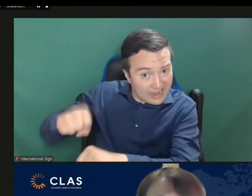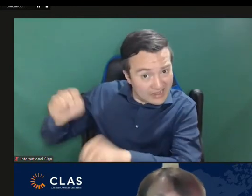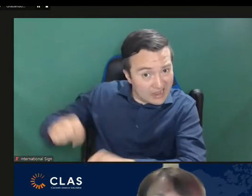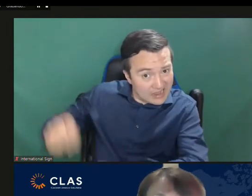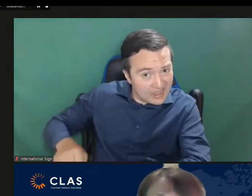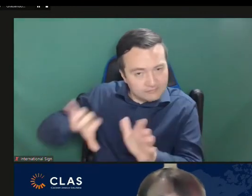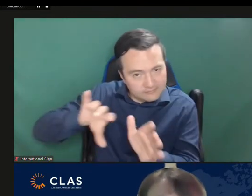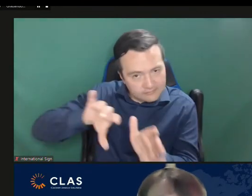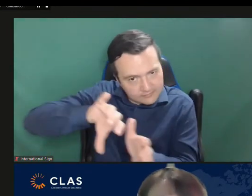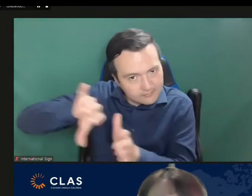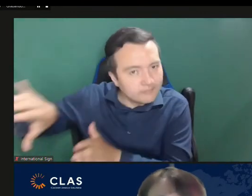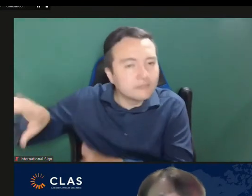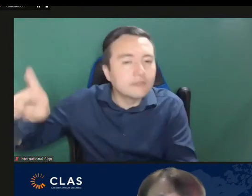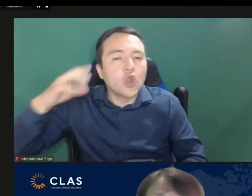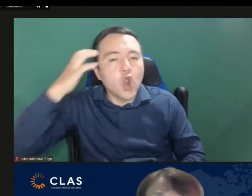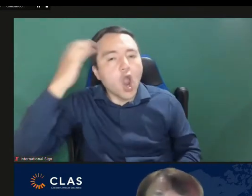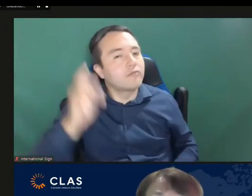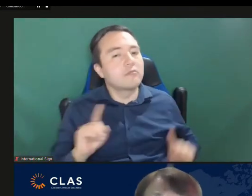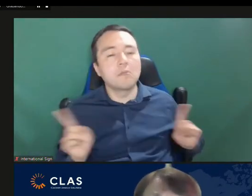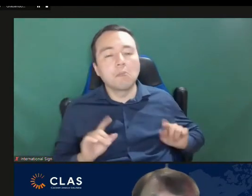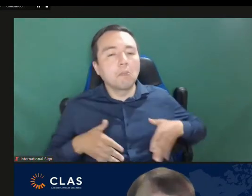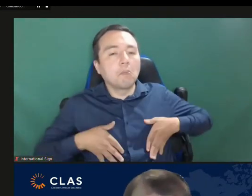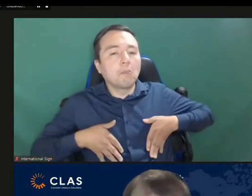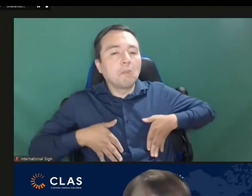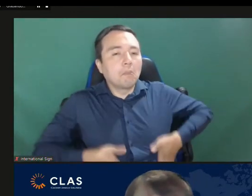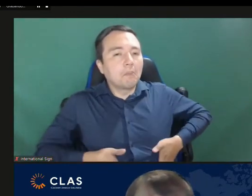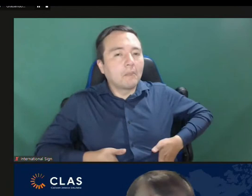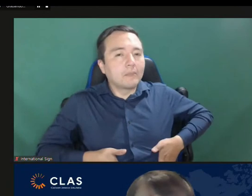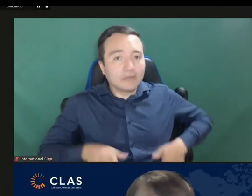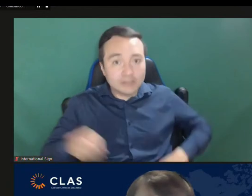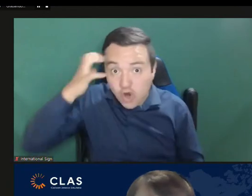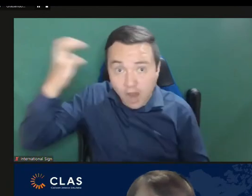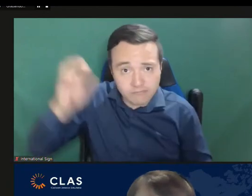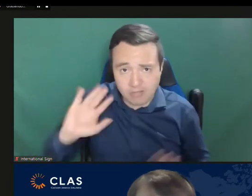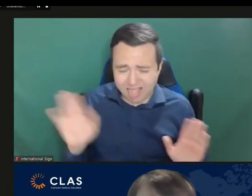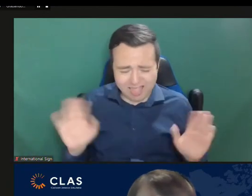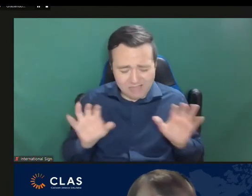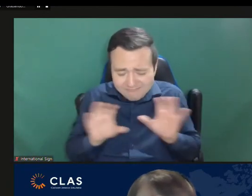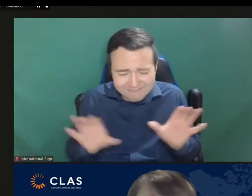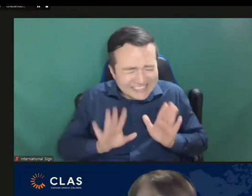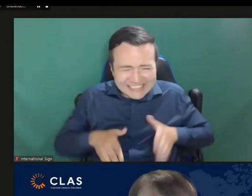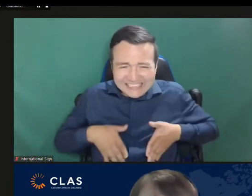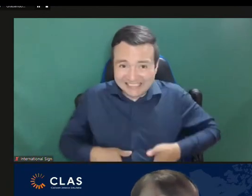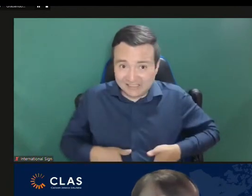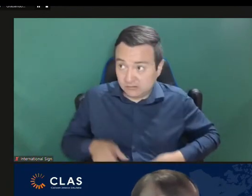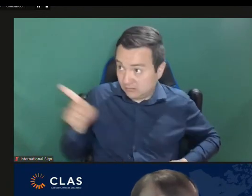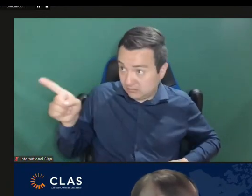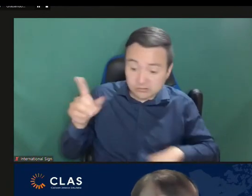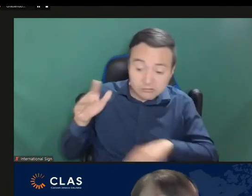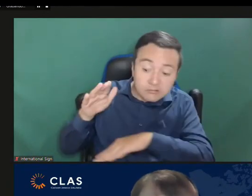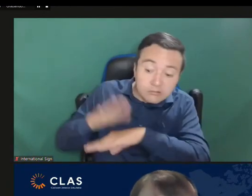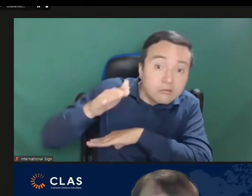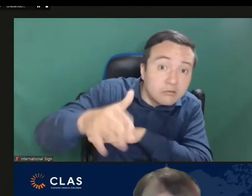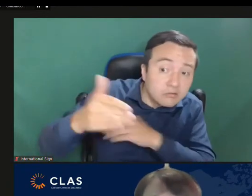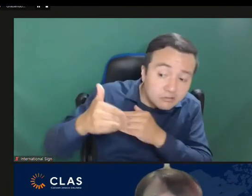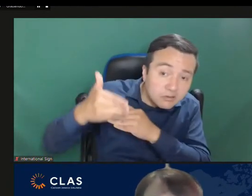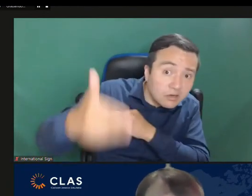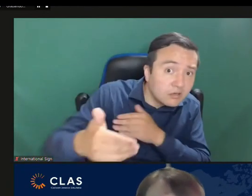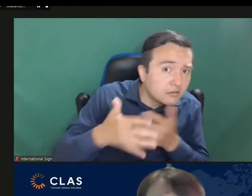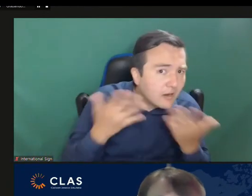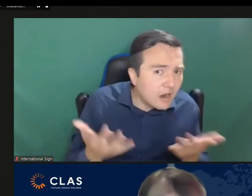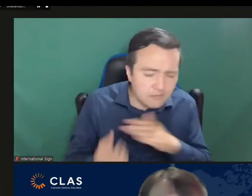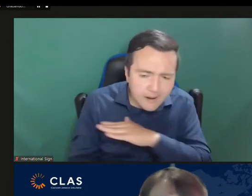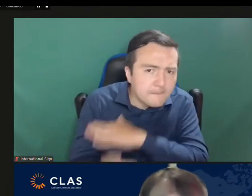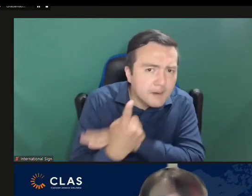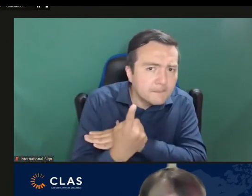la inacción del gobierno y la inacción del gobierno tiene consecuencias legales porque porque los gobiernos en nuestra región en